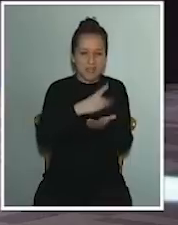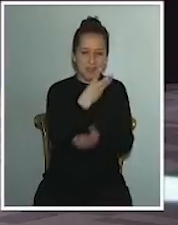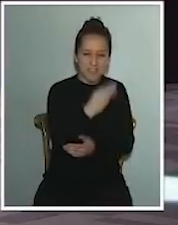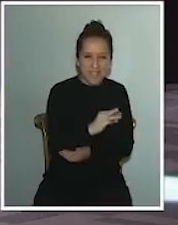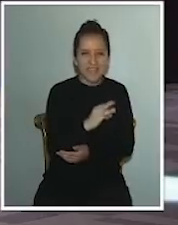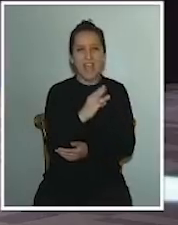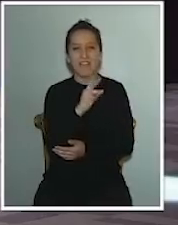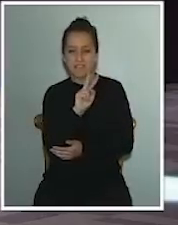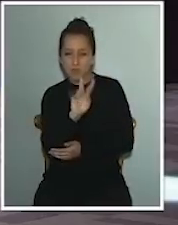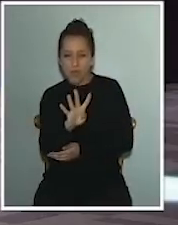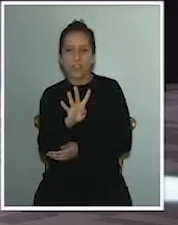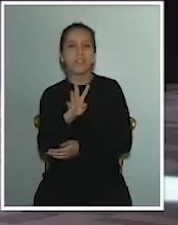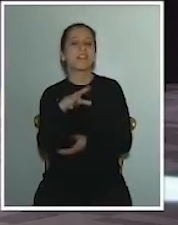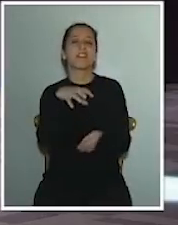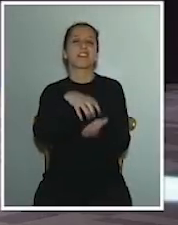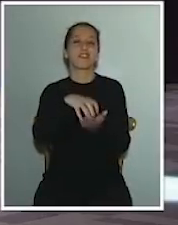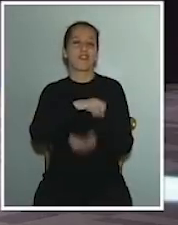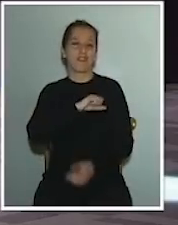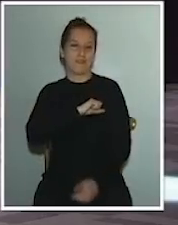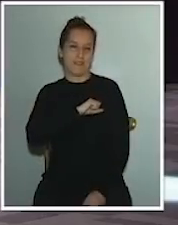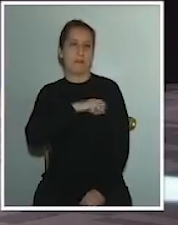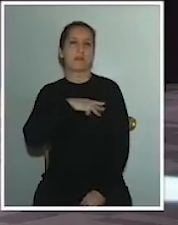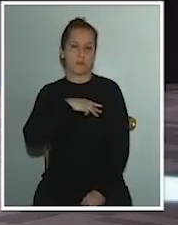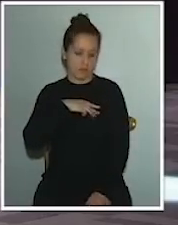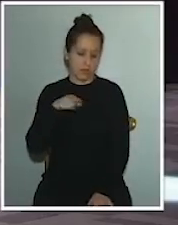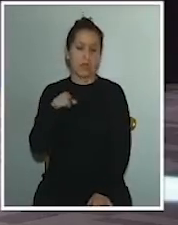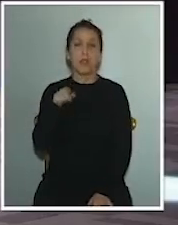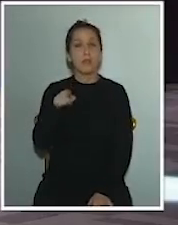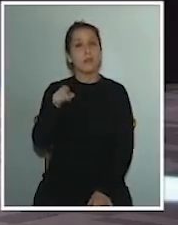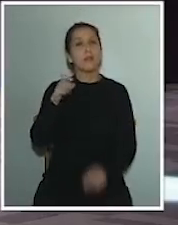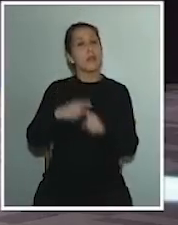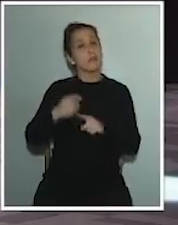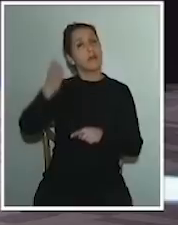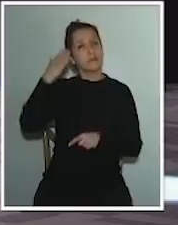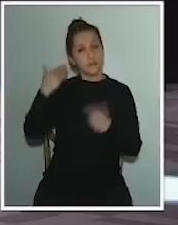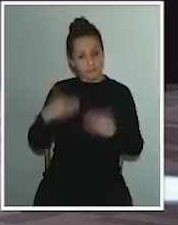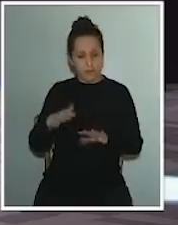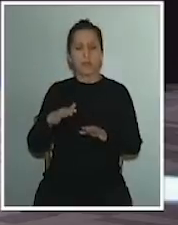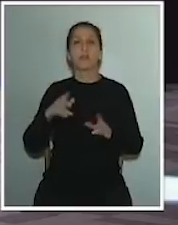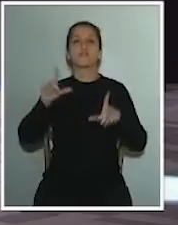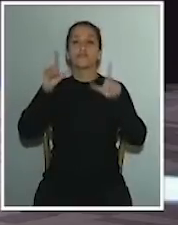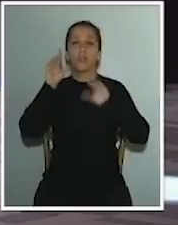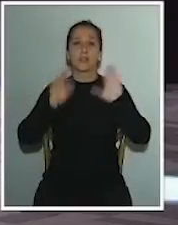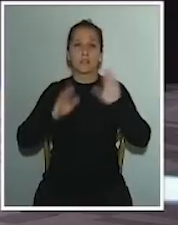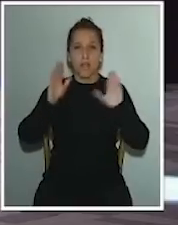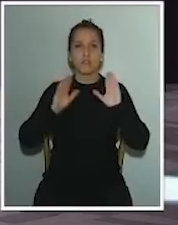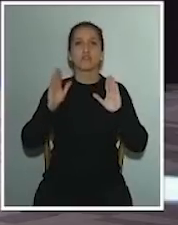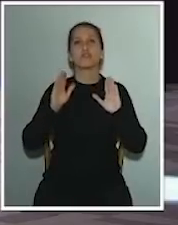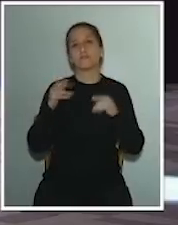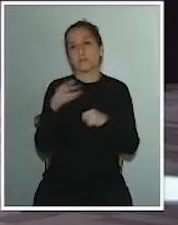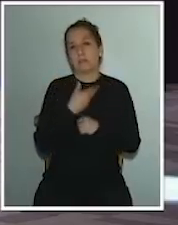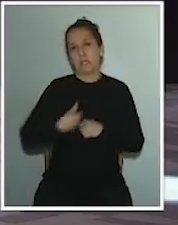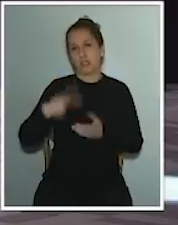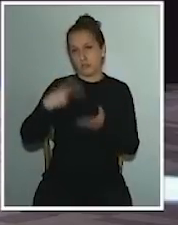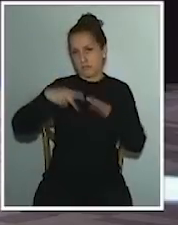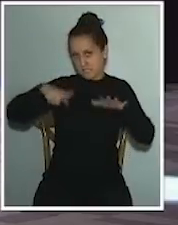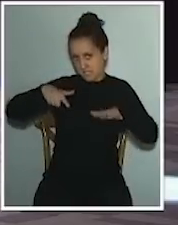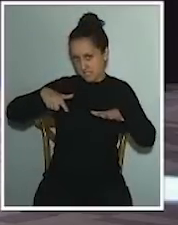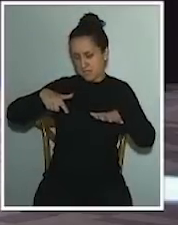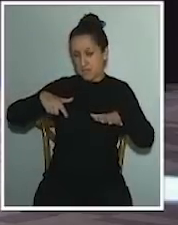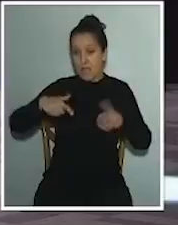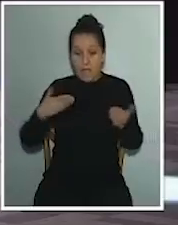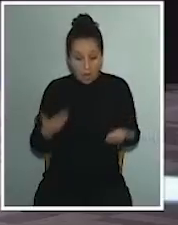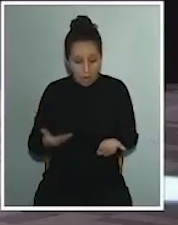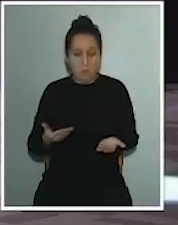metropolitana José Antonio cass fue ya candidato a la presidencia de la República en el 2017 y hoy se encuentra